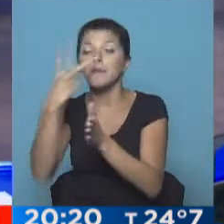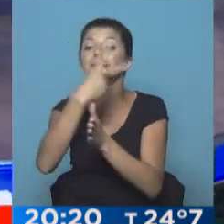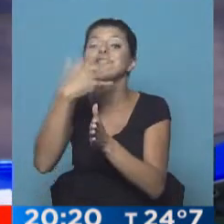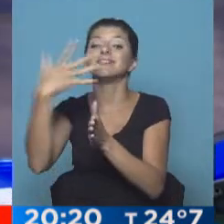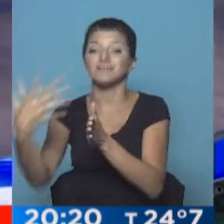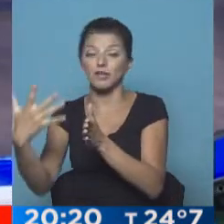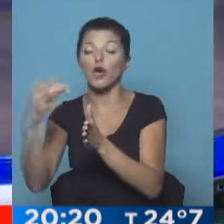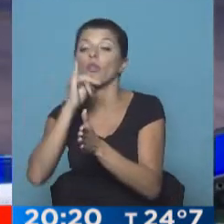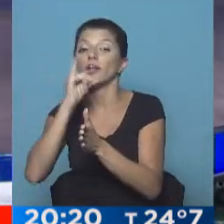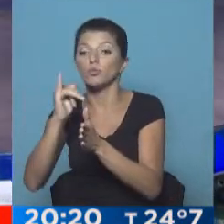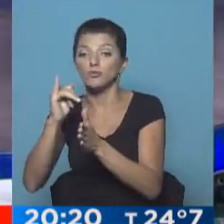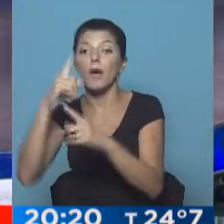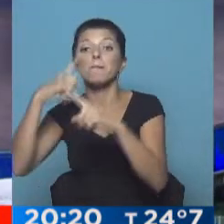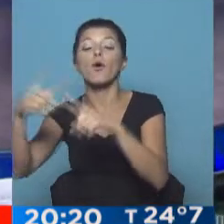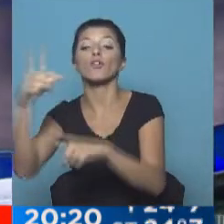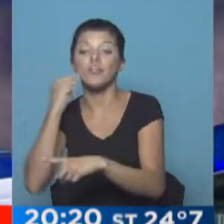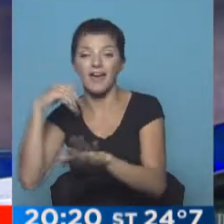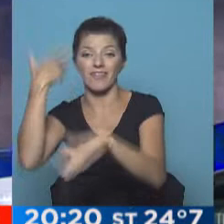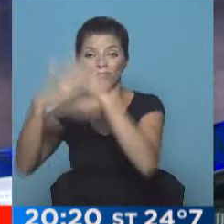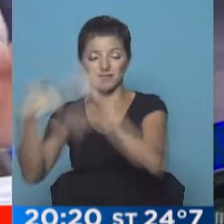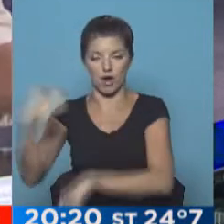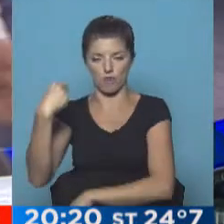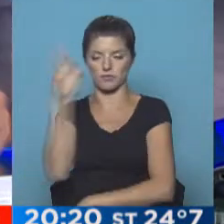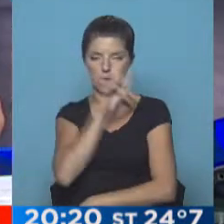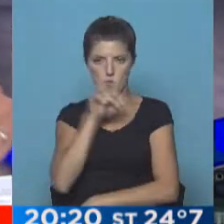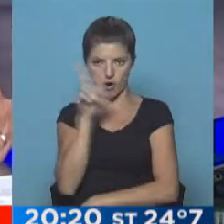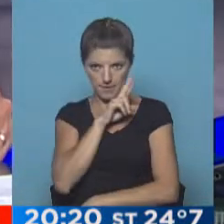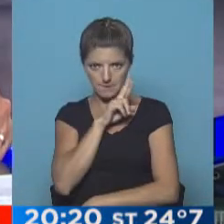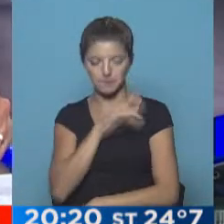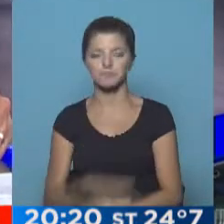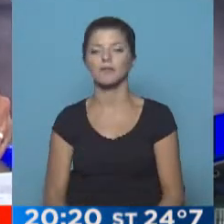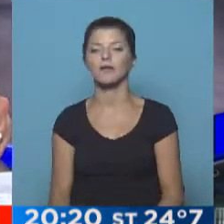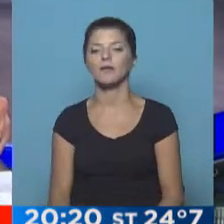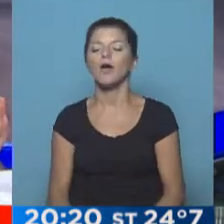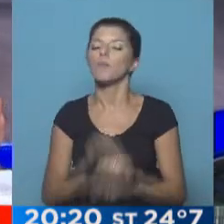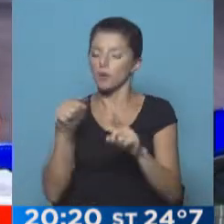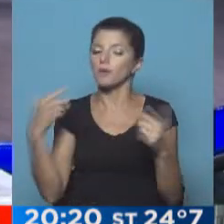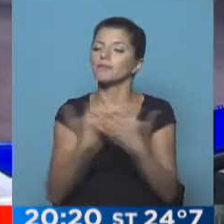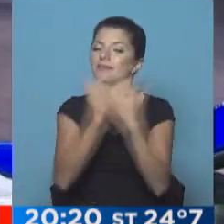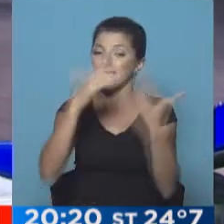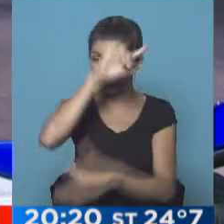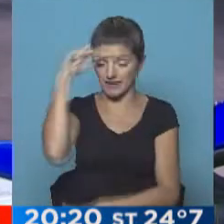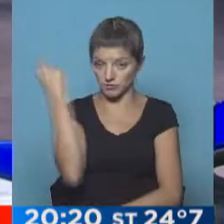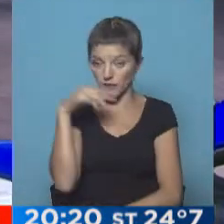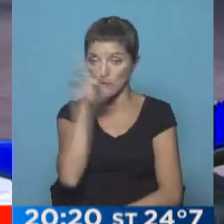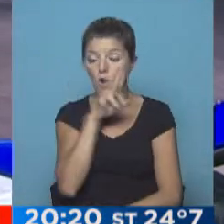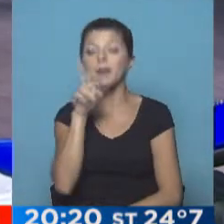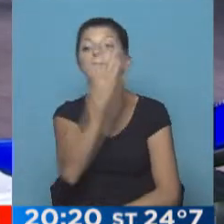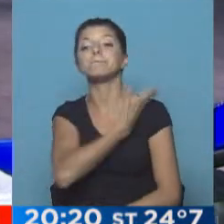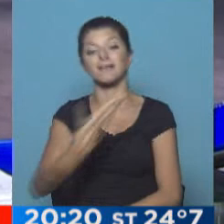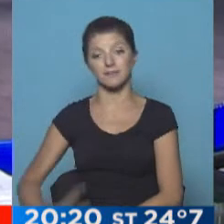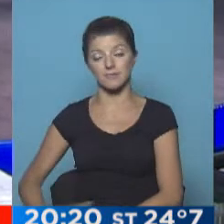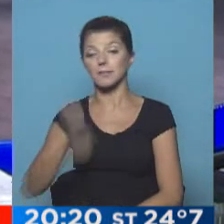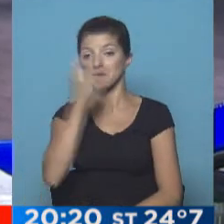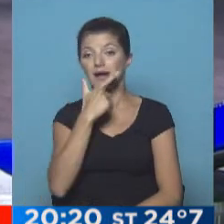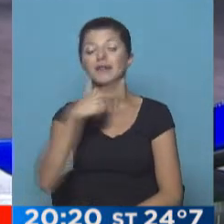25 denuncias por día de violencia de género. A propósito justamente de la conmemoración de este día, el presidente Macri recibió a 20